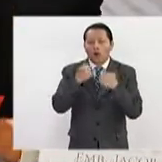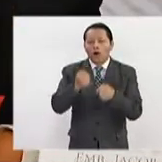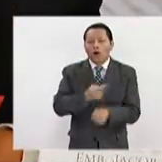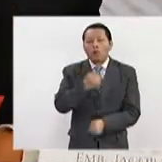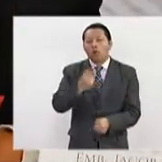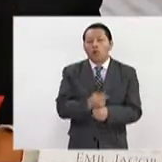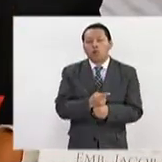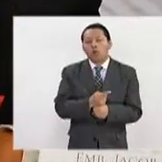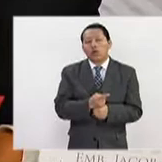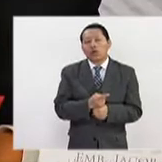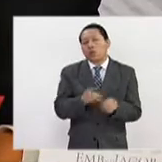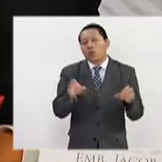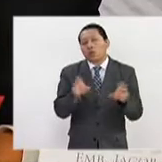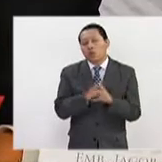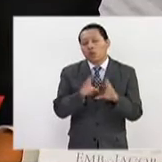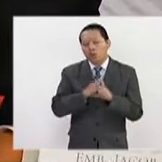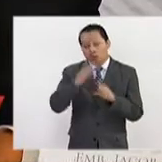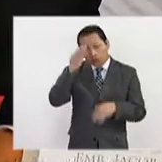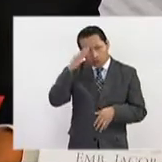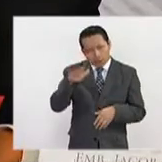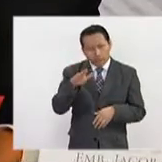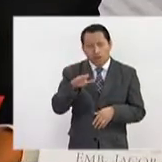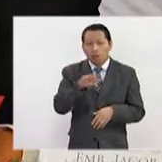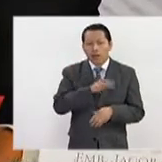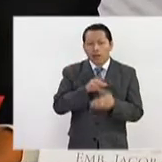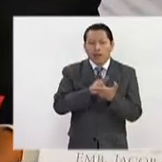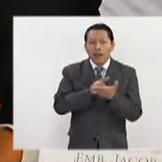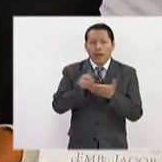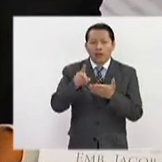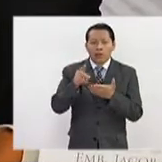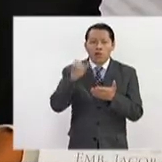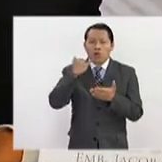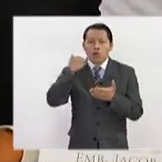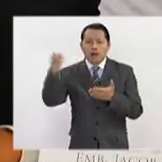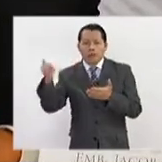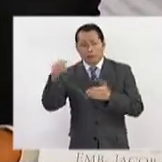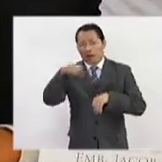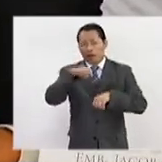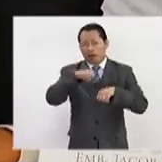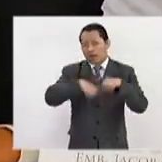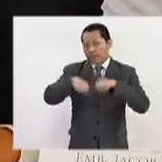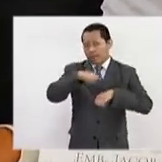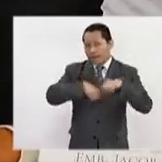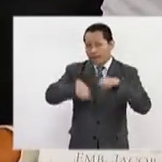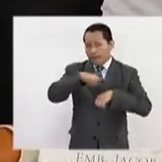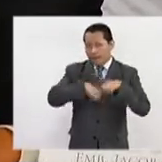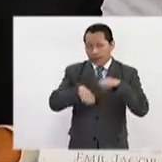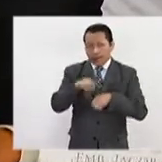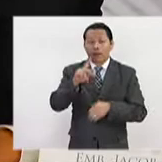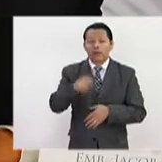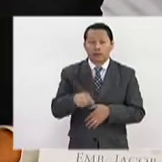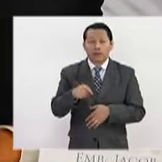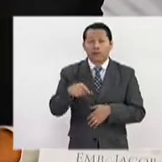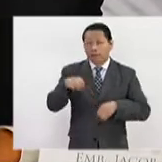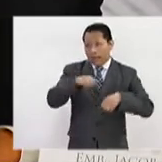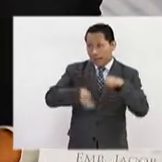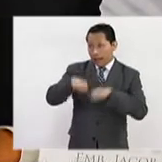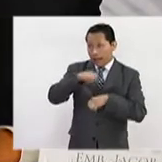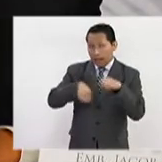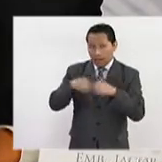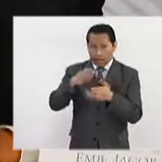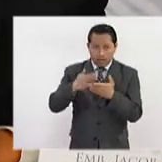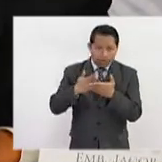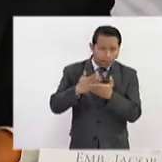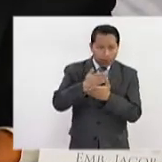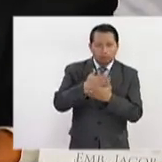de saber que tenía el derecho de llamar a su consulado. Si el consulado hubiera intervenido,